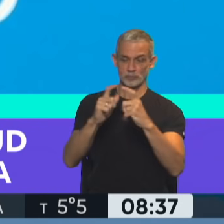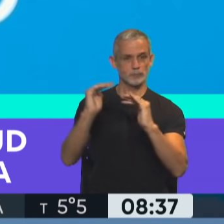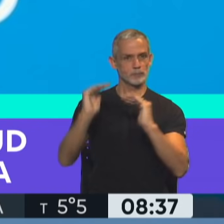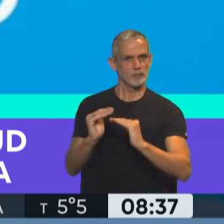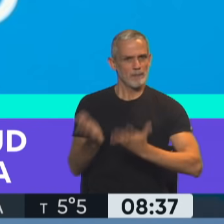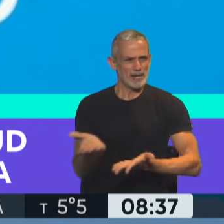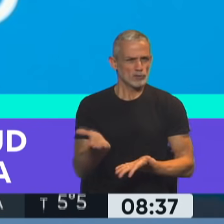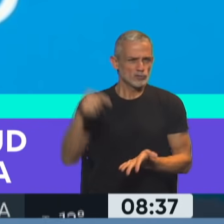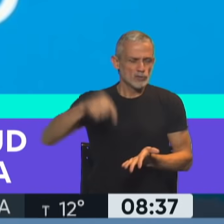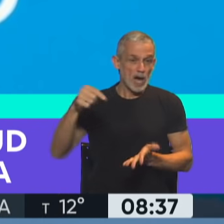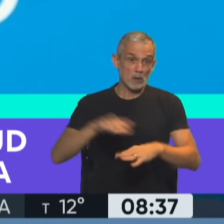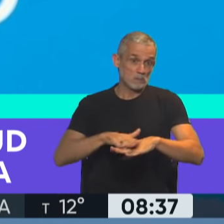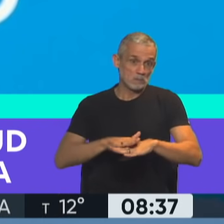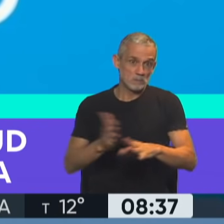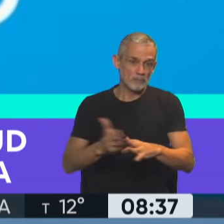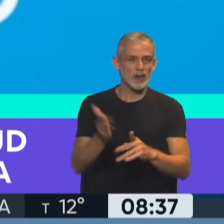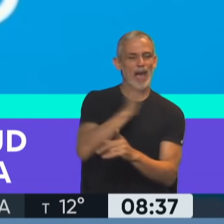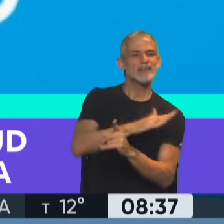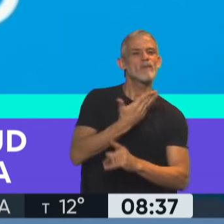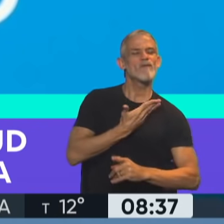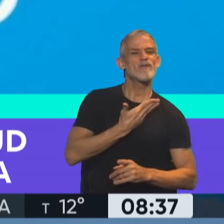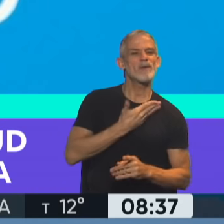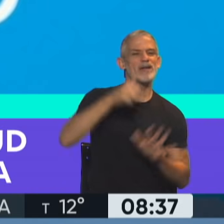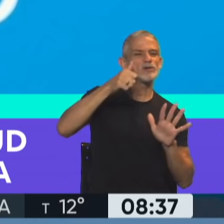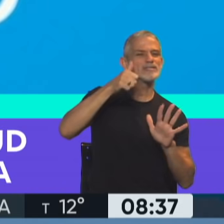El momento más bajo anterior era en febrero,